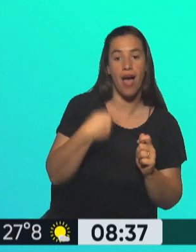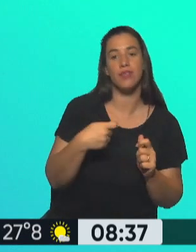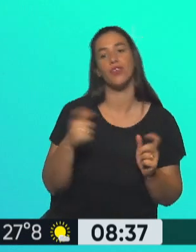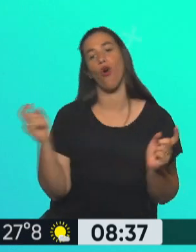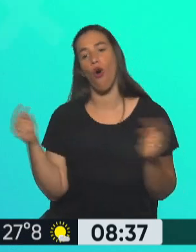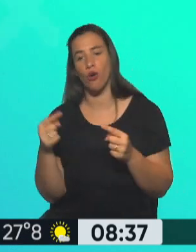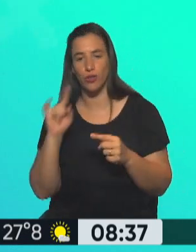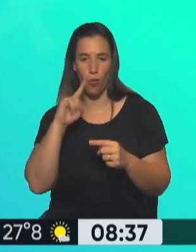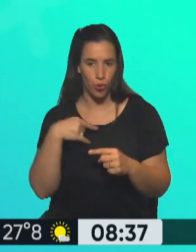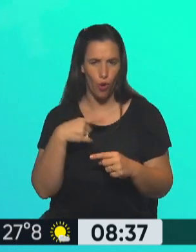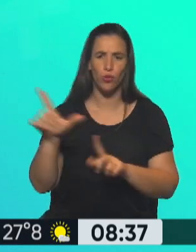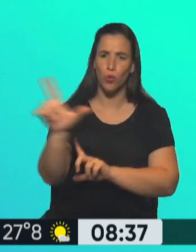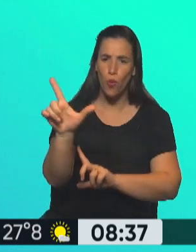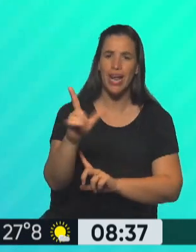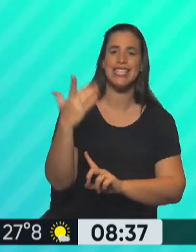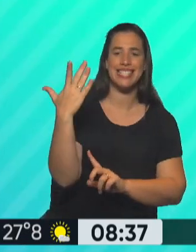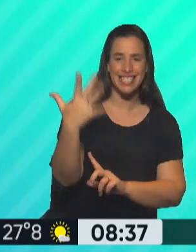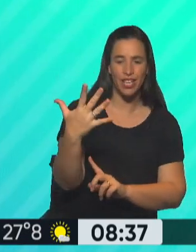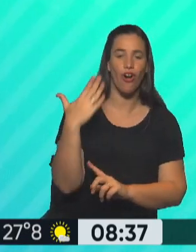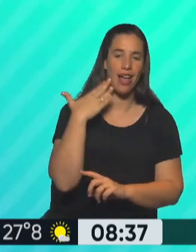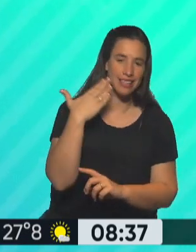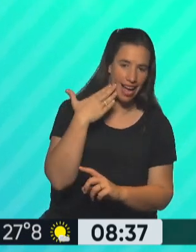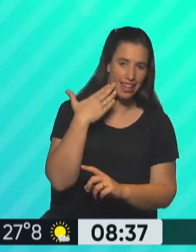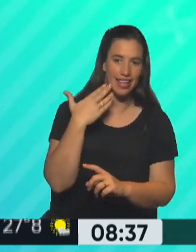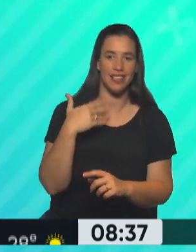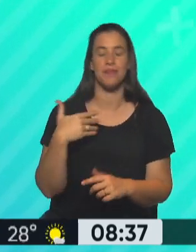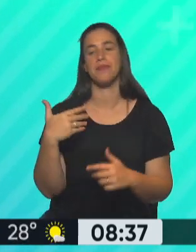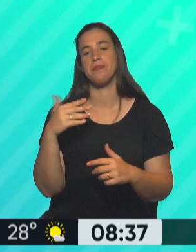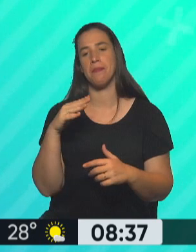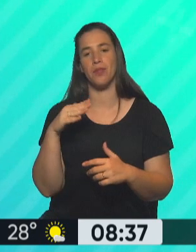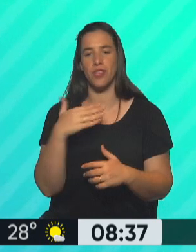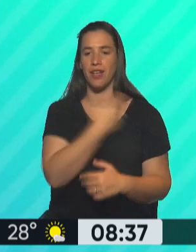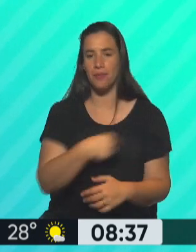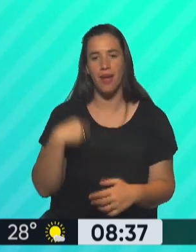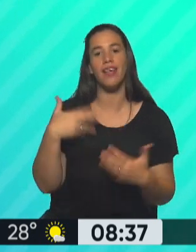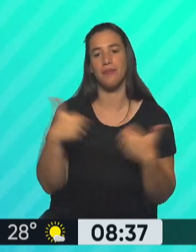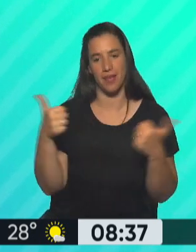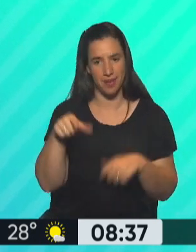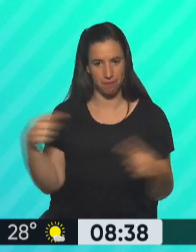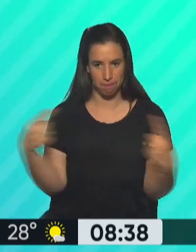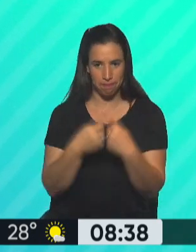día lunes, desde las 5 de la tarde hasta las 8 de la noche. Vuelve a pleno el fútbol, a pleno. Ahora ¿tanto?